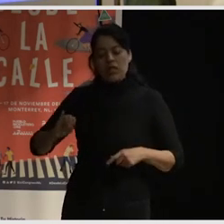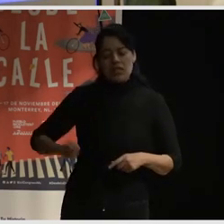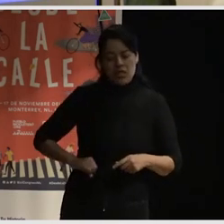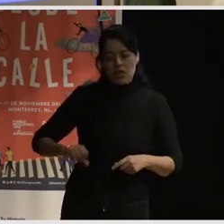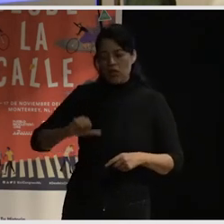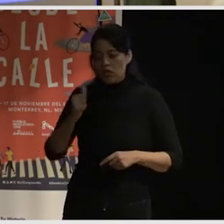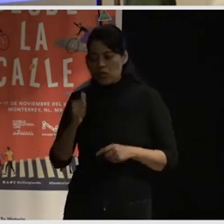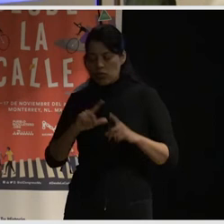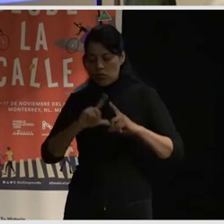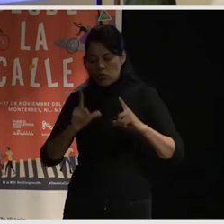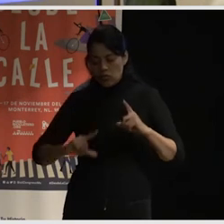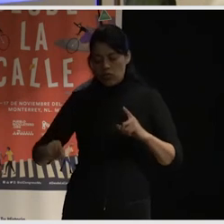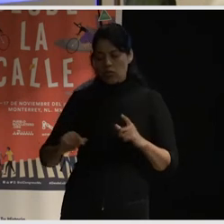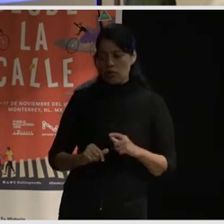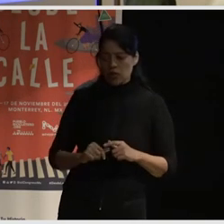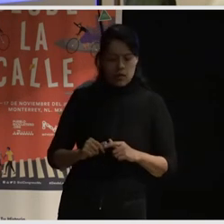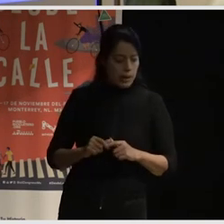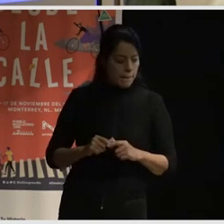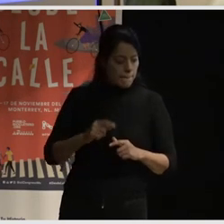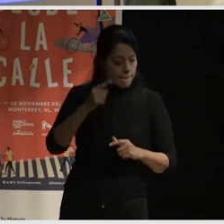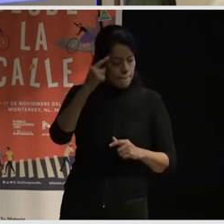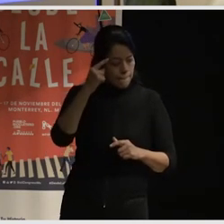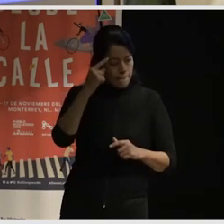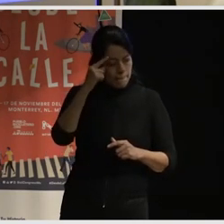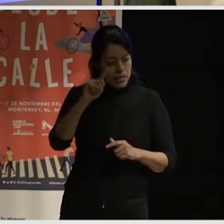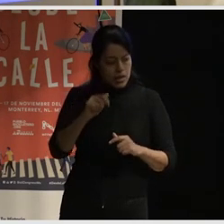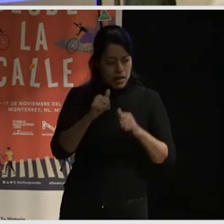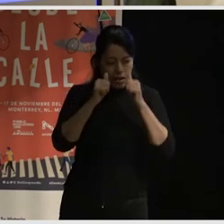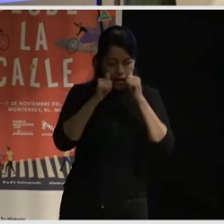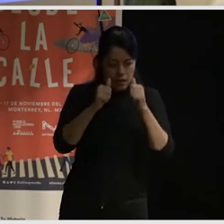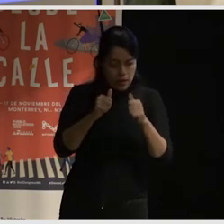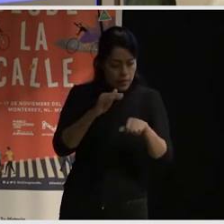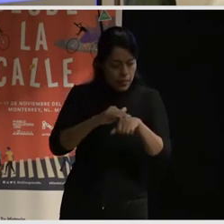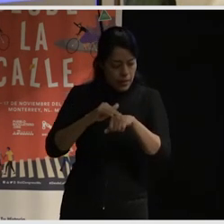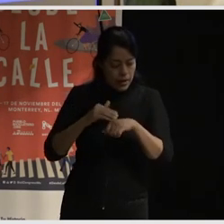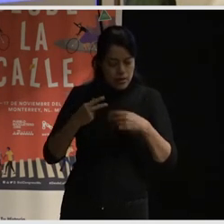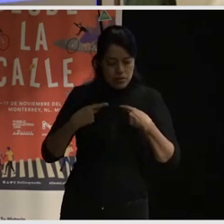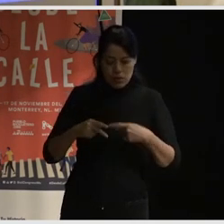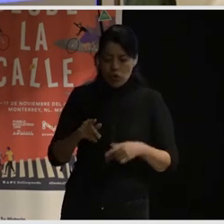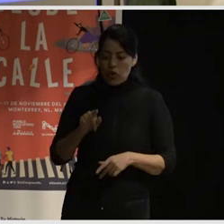país para alertar a la gente sobre lo que están respirando